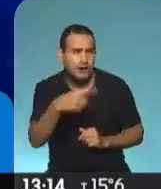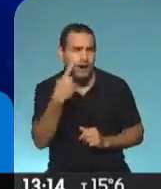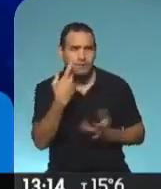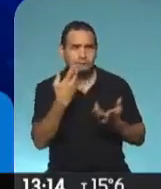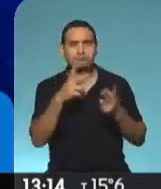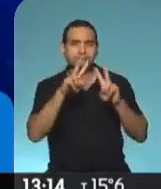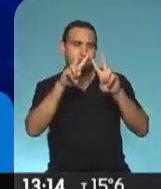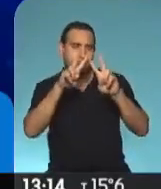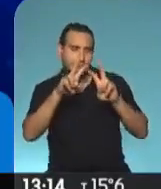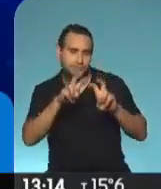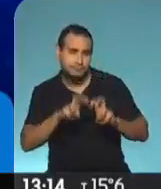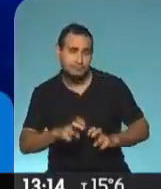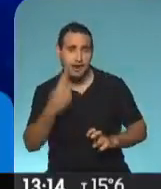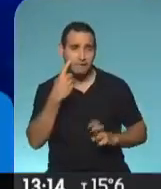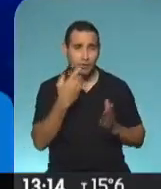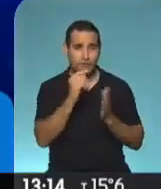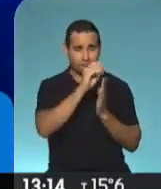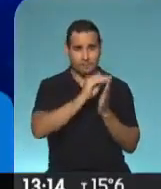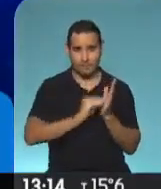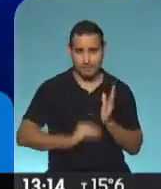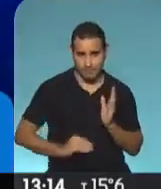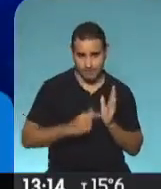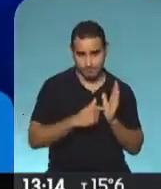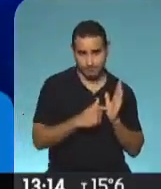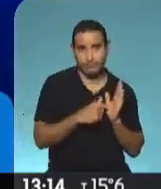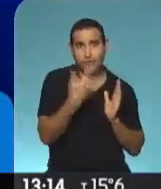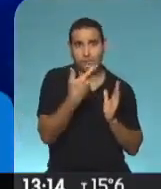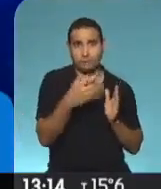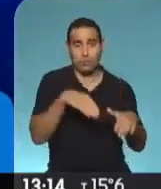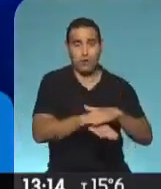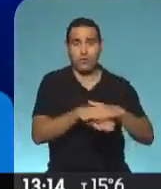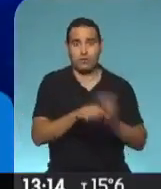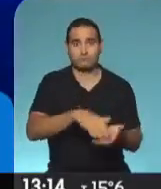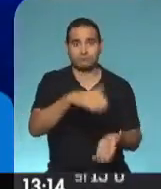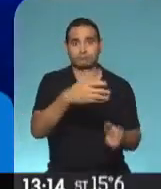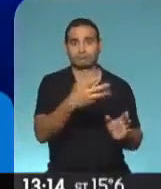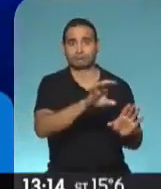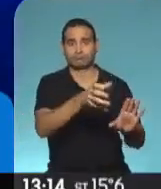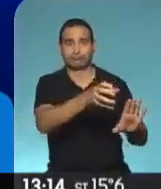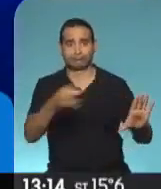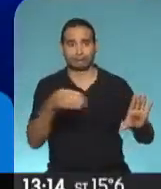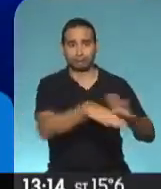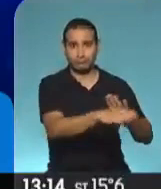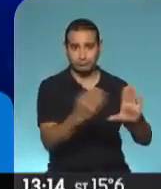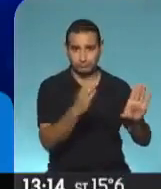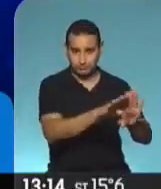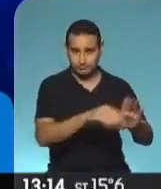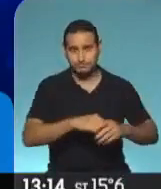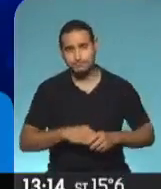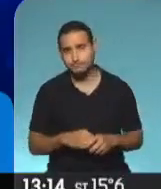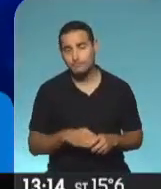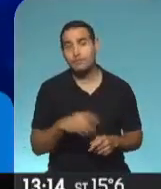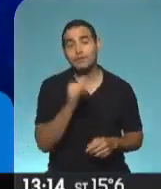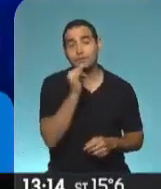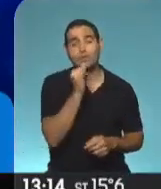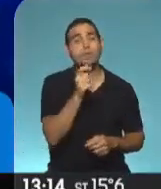redundancia, un perfil, un relevamiento de estas fichas que aparecieron en una caja de seguridad. Bueno, por ejemplo, decía